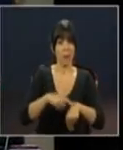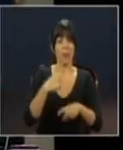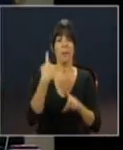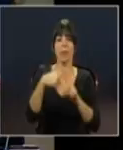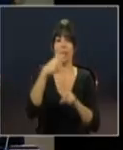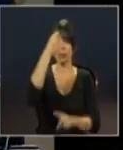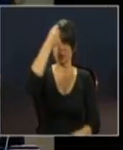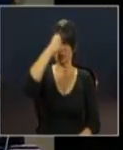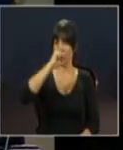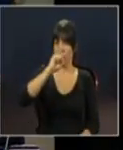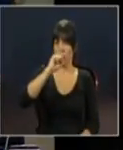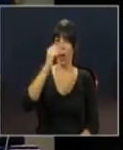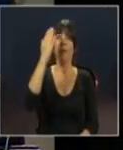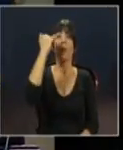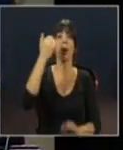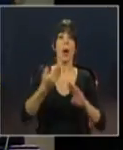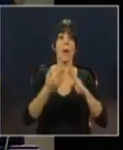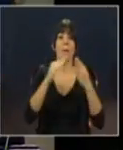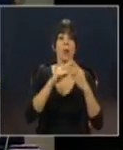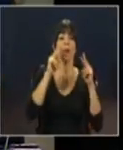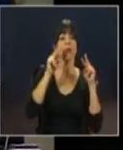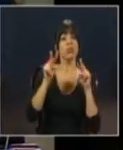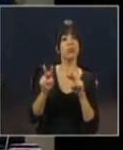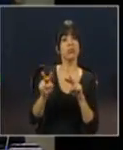sabiduría, porque el pueblo les mira.